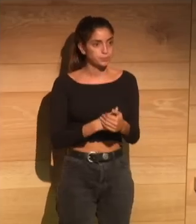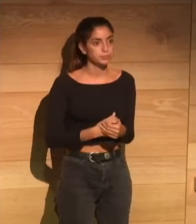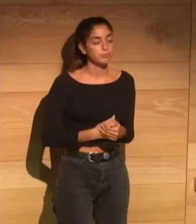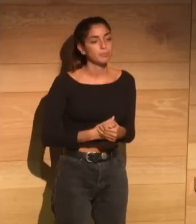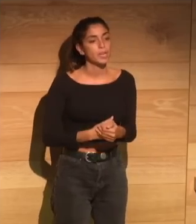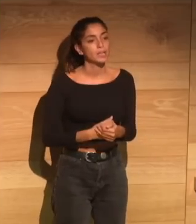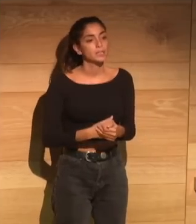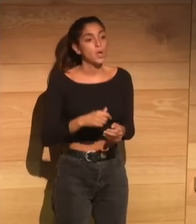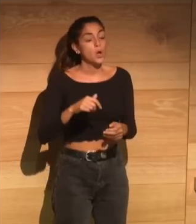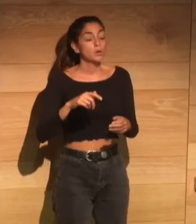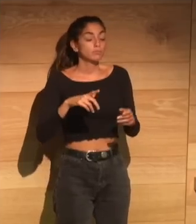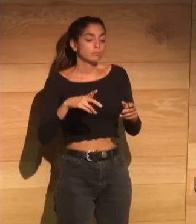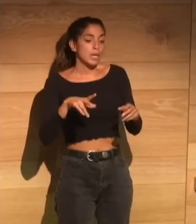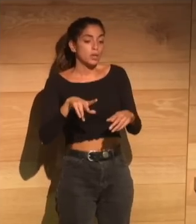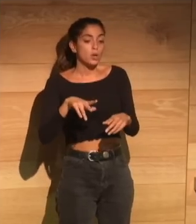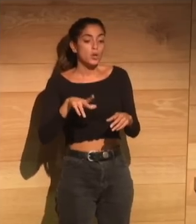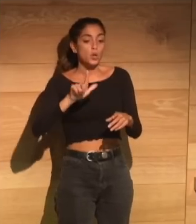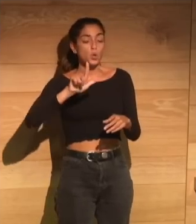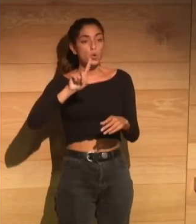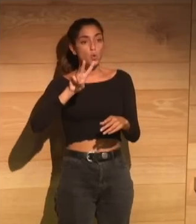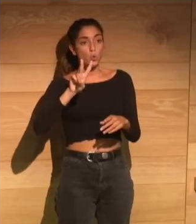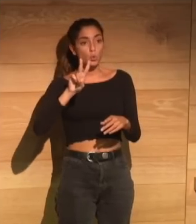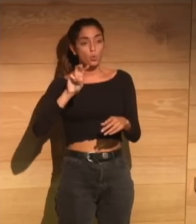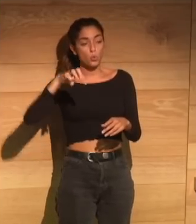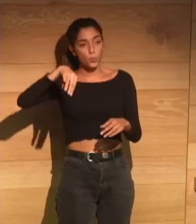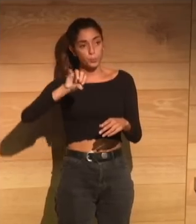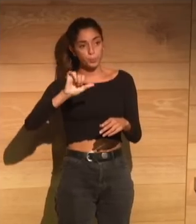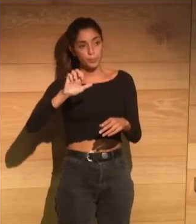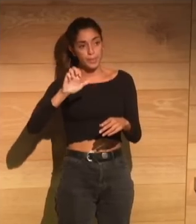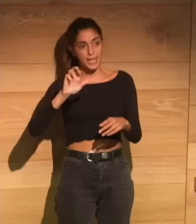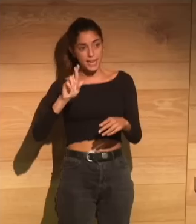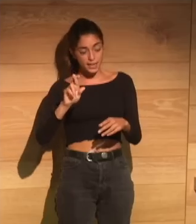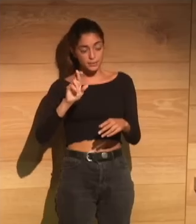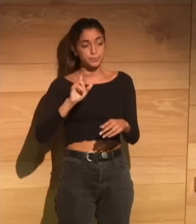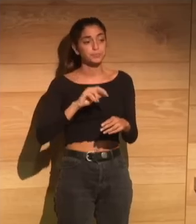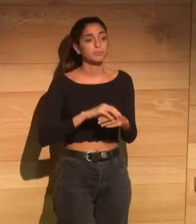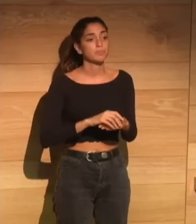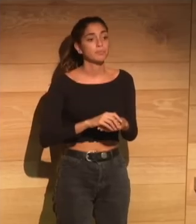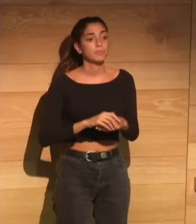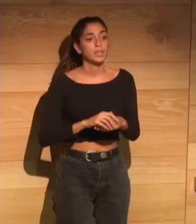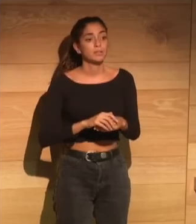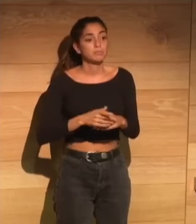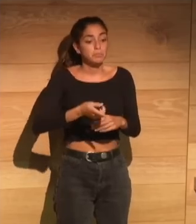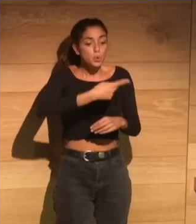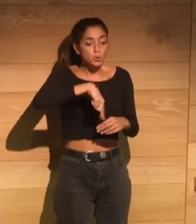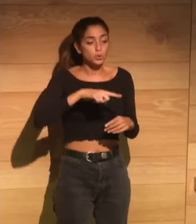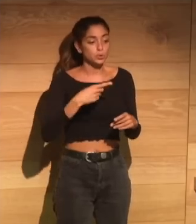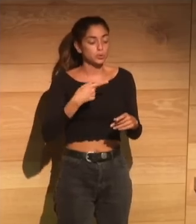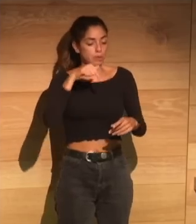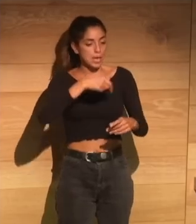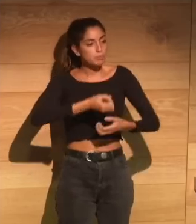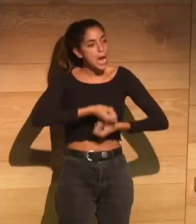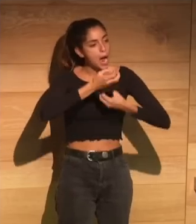que los Lumière definitivamente acaban siendo considerados como tales. Unos estarán de acuerdo, otros no, pero tendremos aquí argumentos que dar para